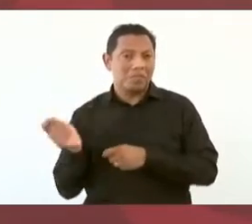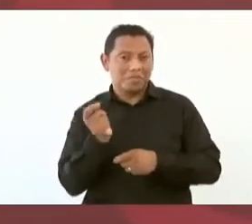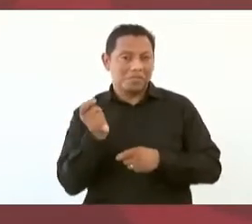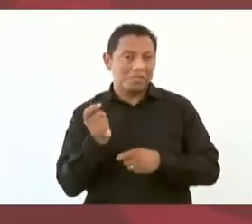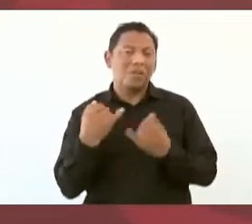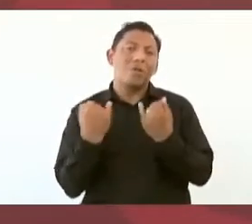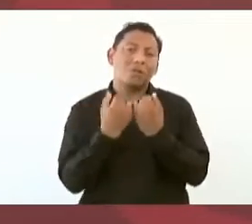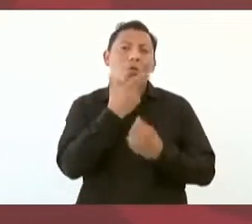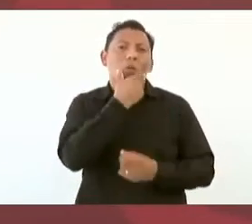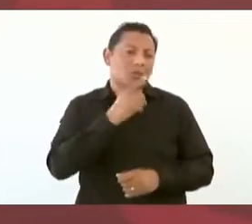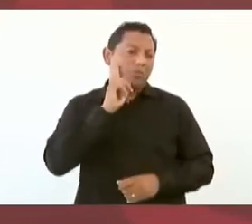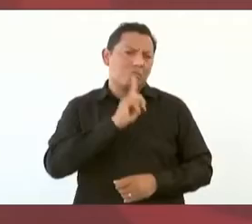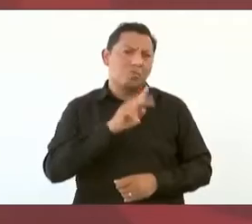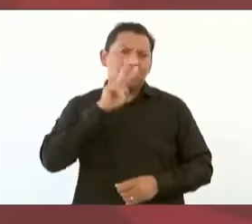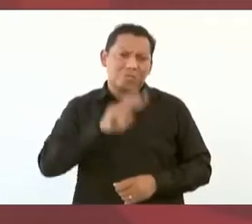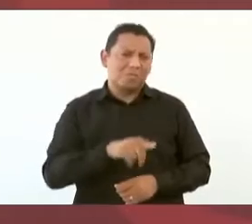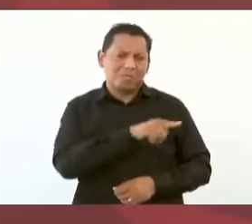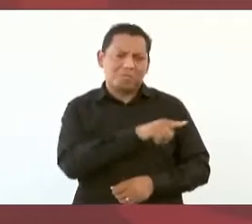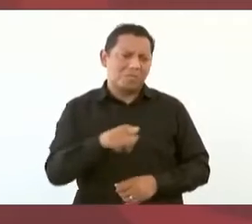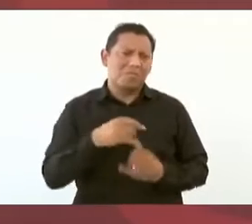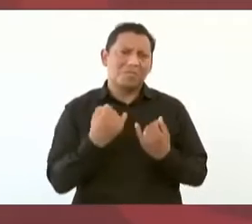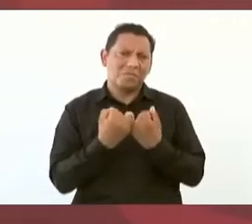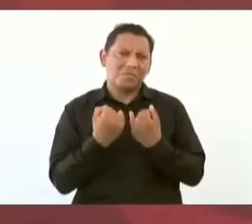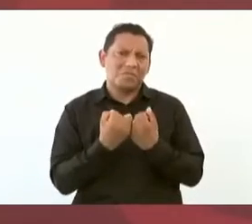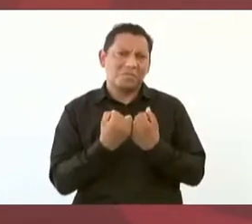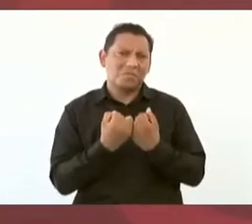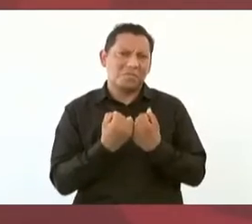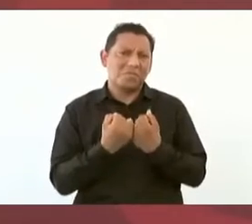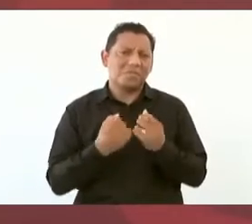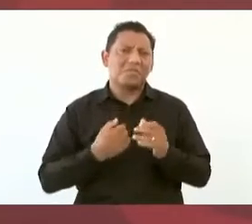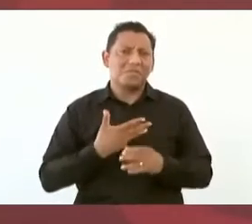tenemos hombres y mujeres también que tiran moña,